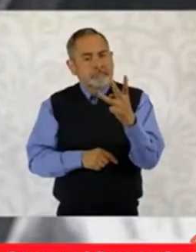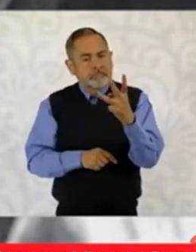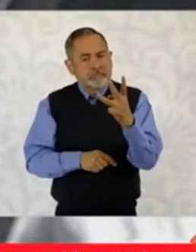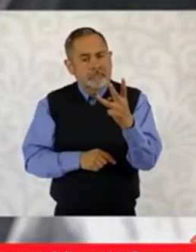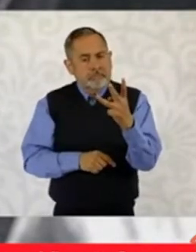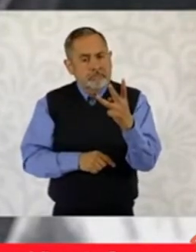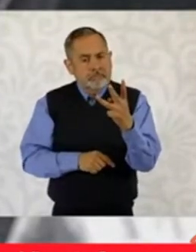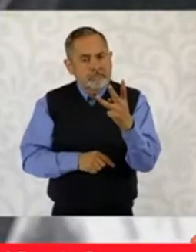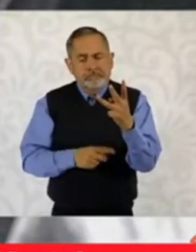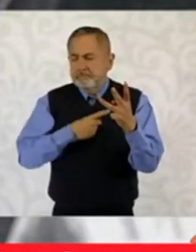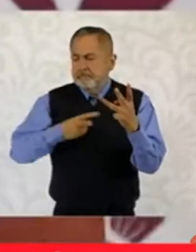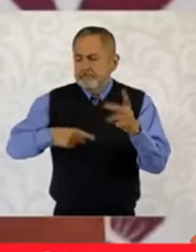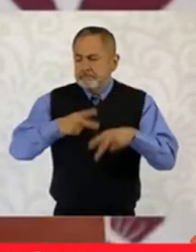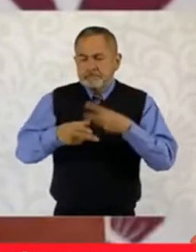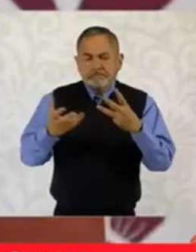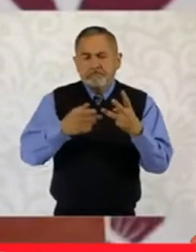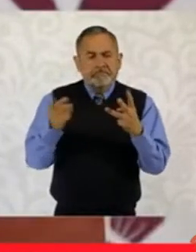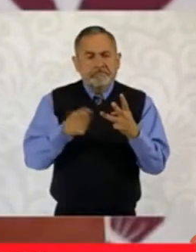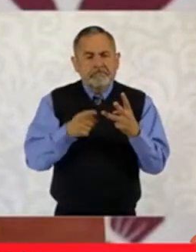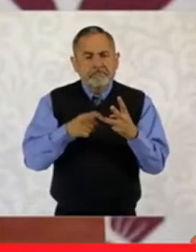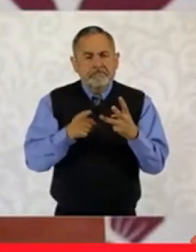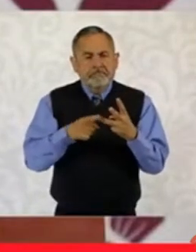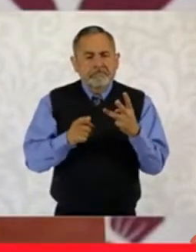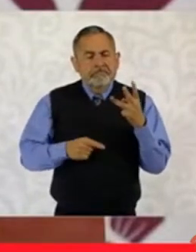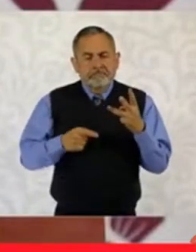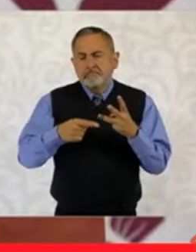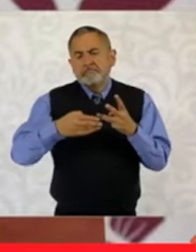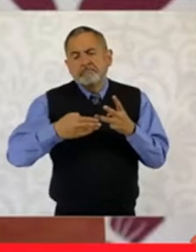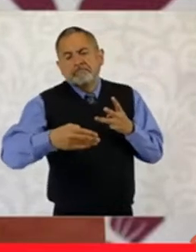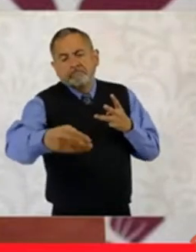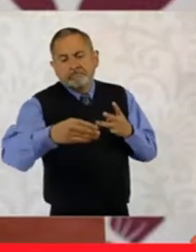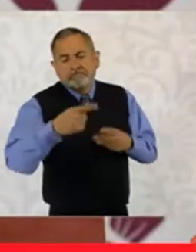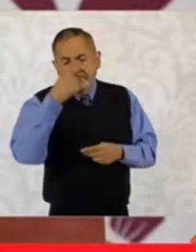¿qué debe hacerse para prevenir